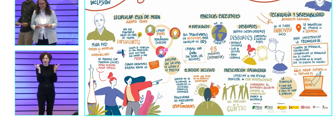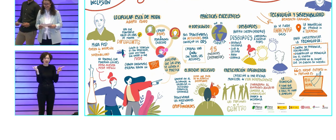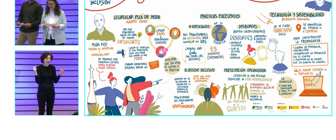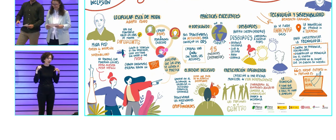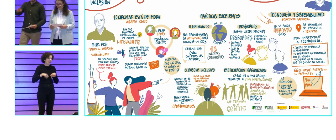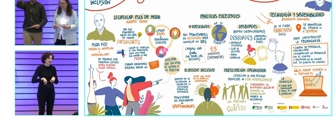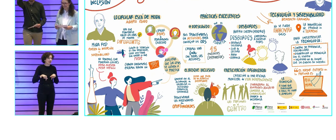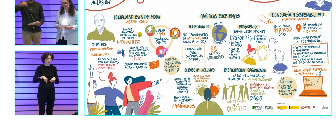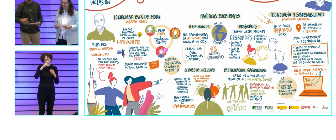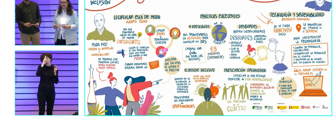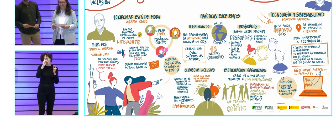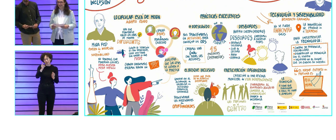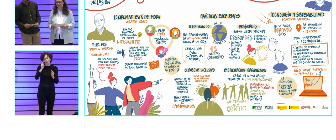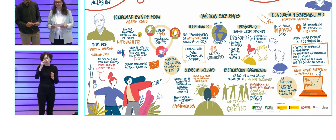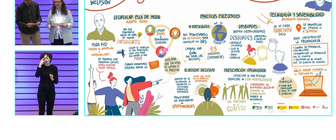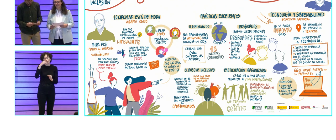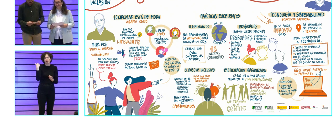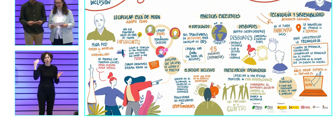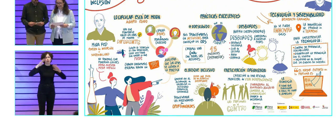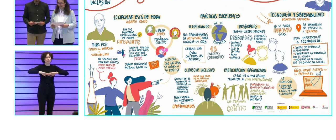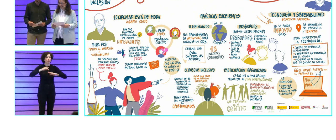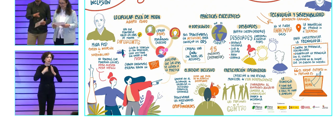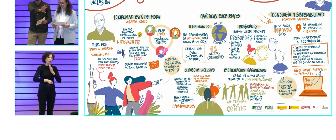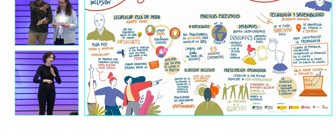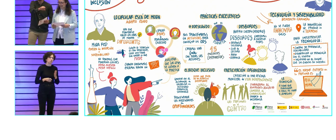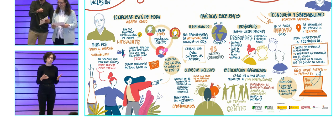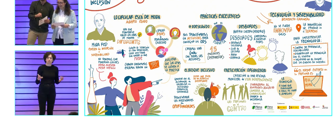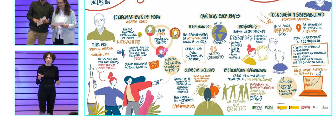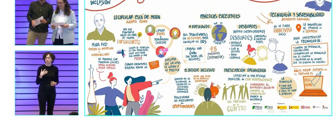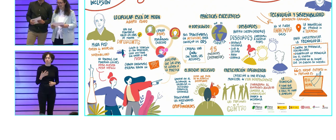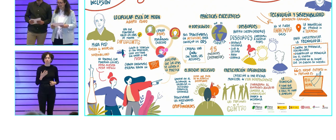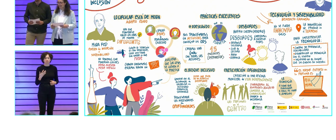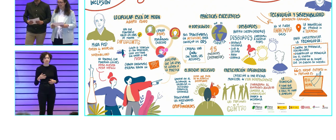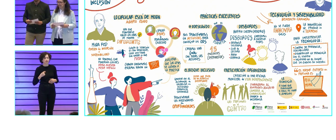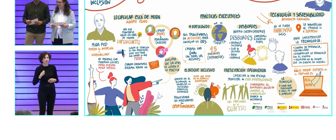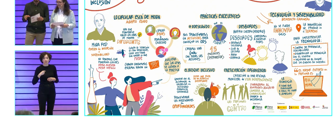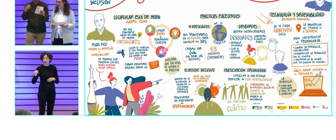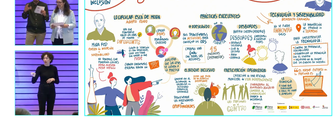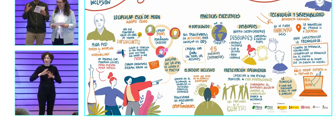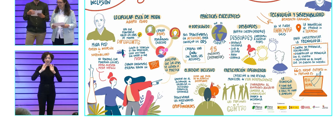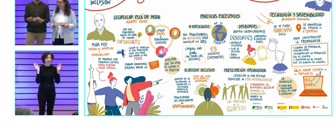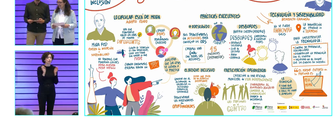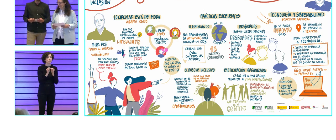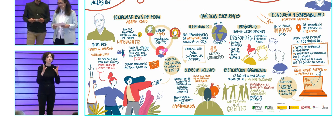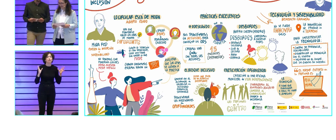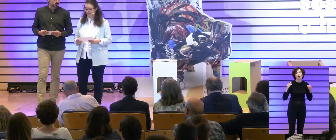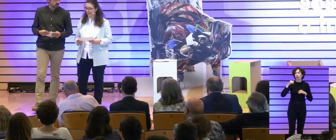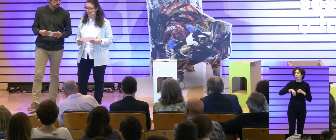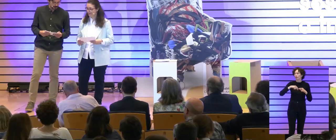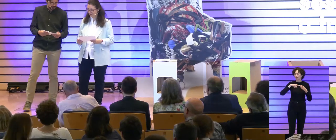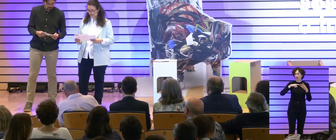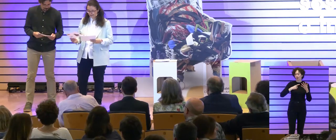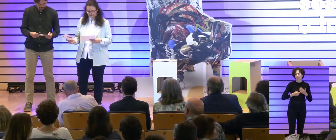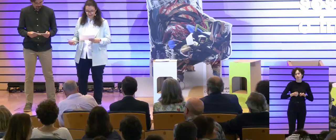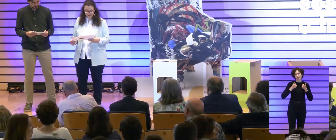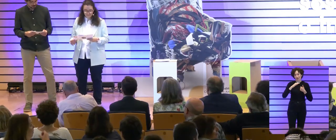os respetamos y sabemos que ha una noche dura. Así que fue un poco el resumen, pero hoy tenemos muchas más cosas, ¿a